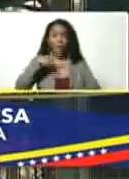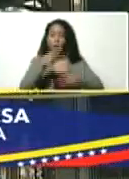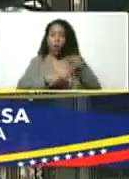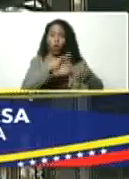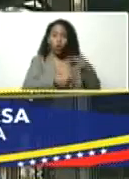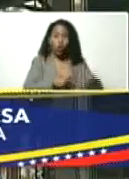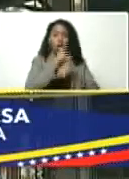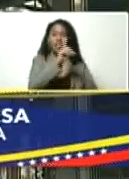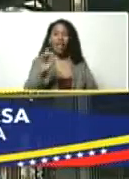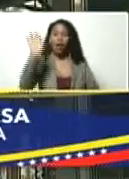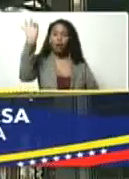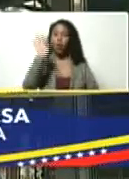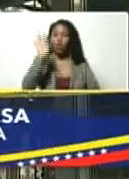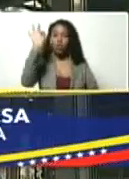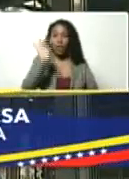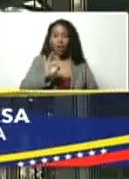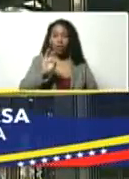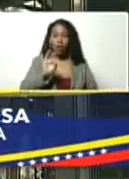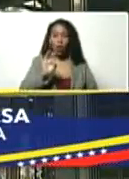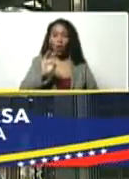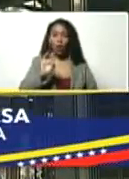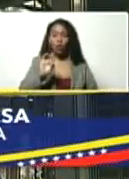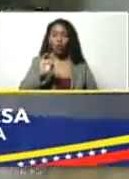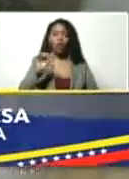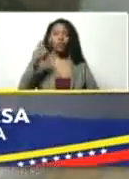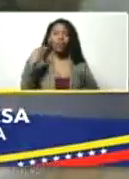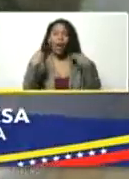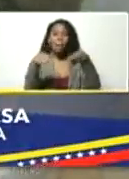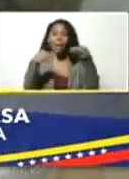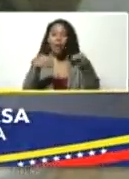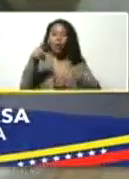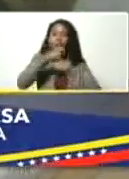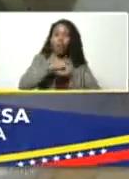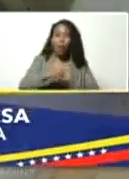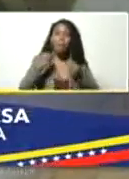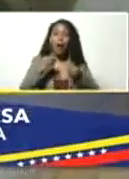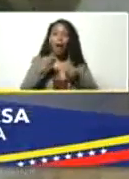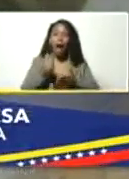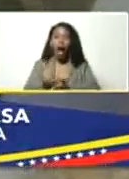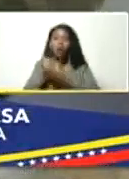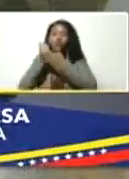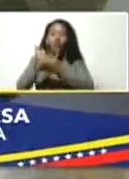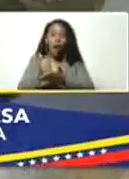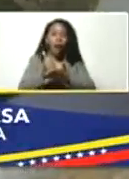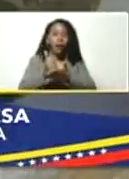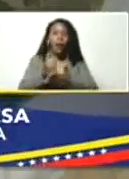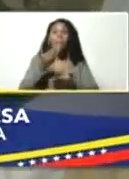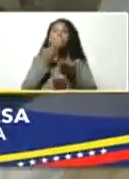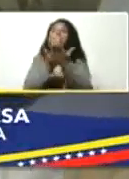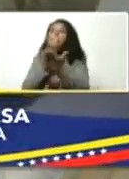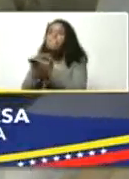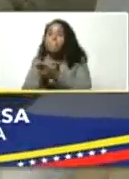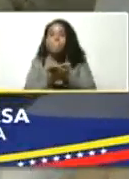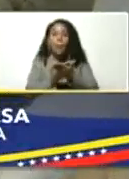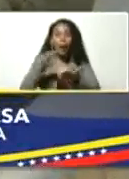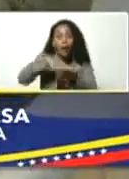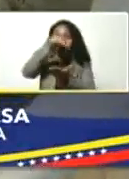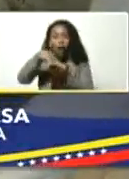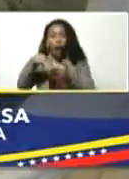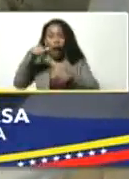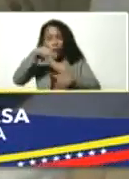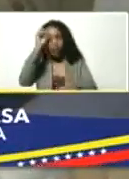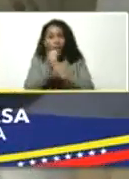el 100% de las resinas necesarias para cubrir la demanda nacional. Esto es un trabajo en equipo, un trabajo